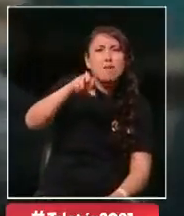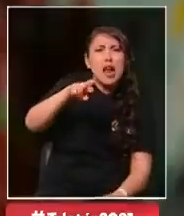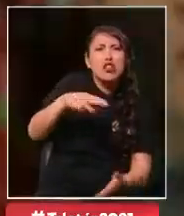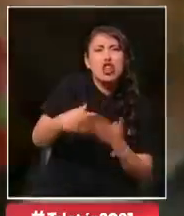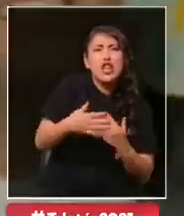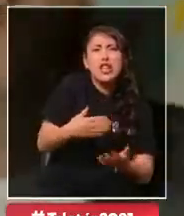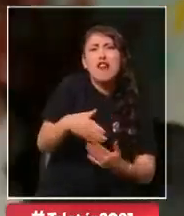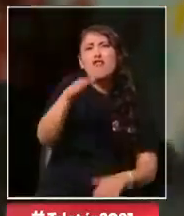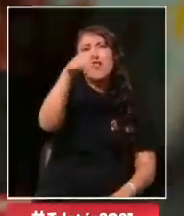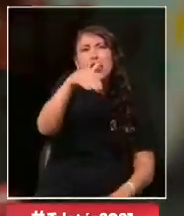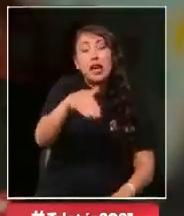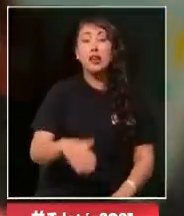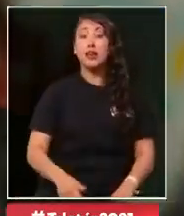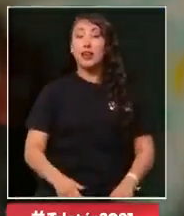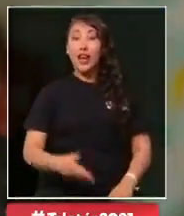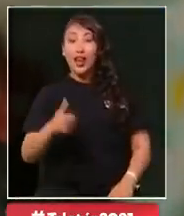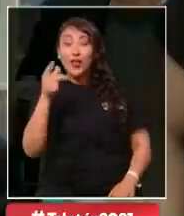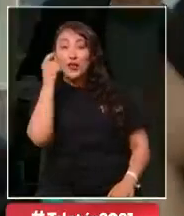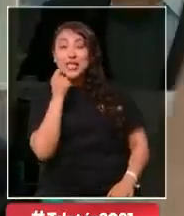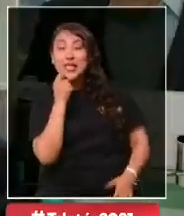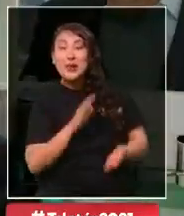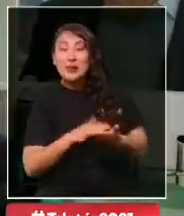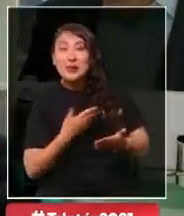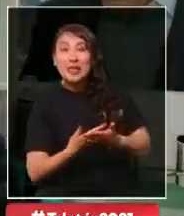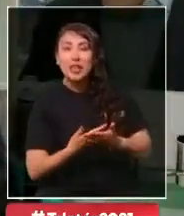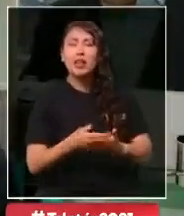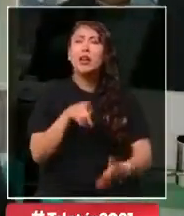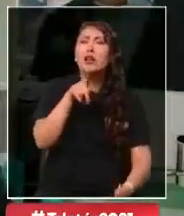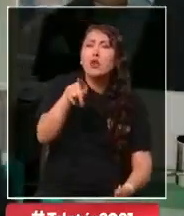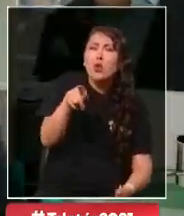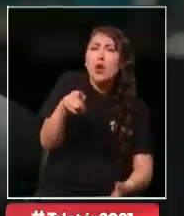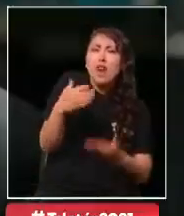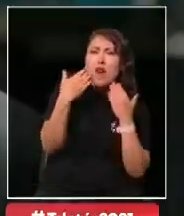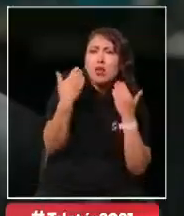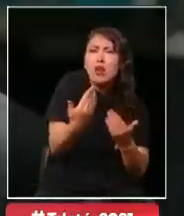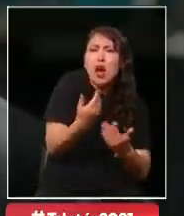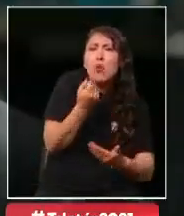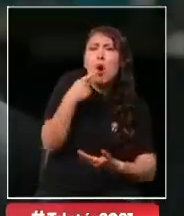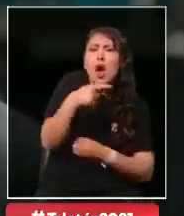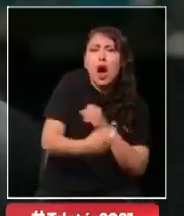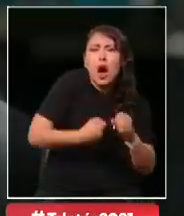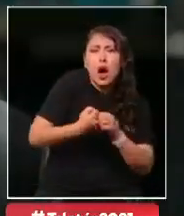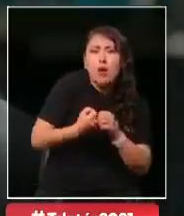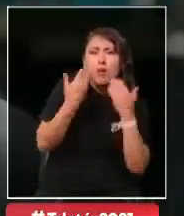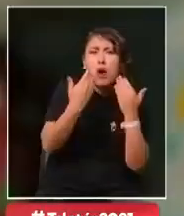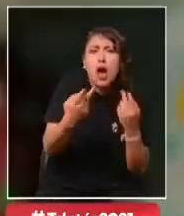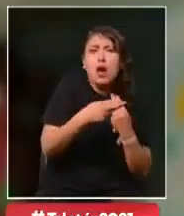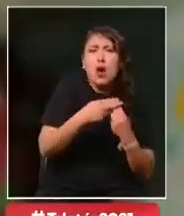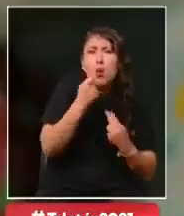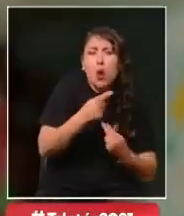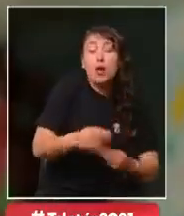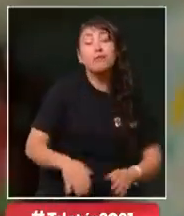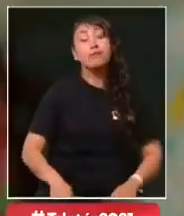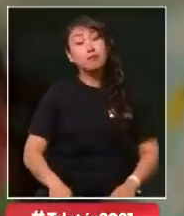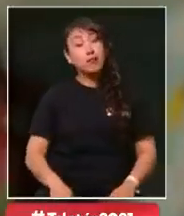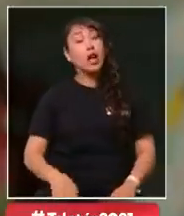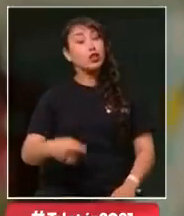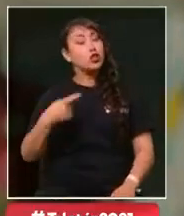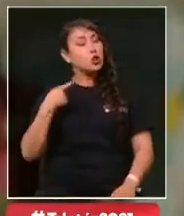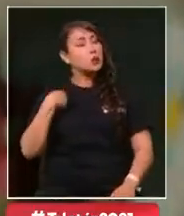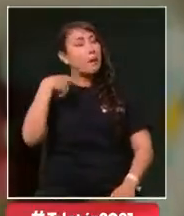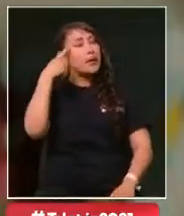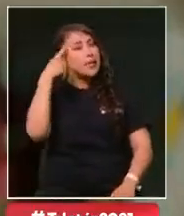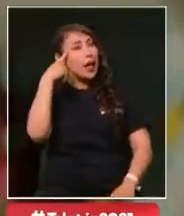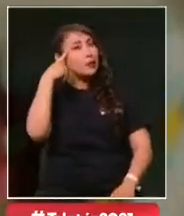¡Kramer! Don Francisco, ¿cómo está? ¿Cuál va a ser tu contribución este año para la Teletón? Mire, tengo preparado